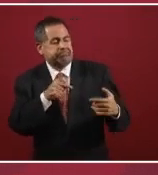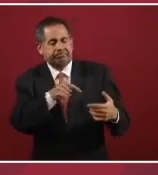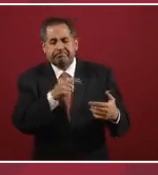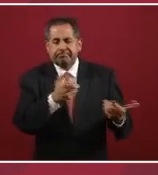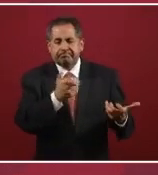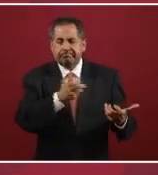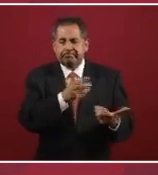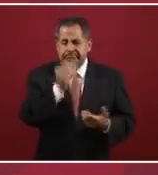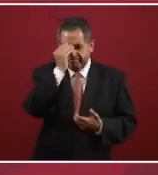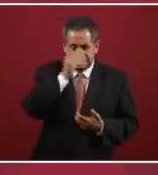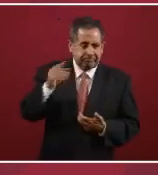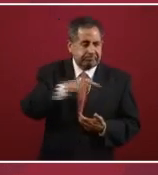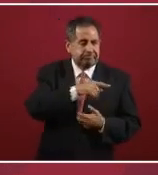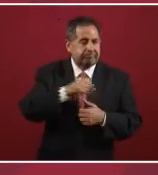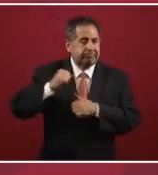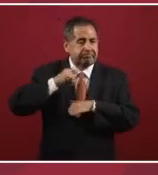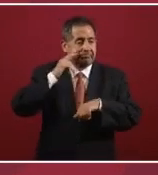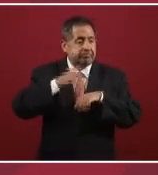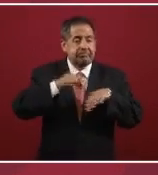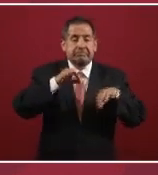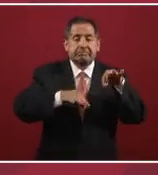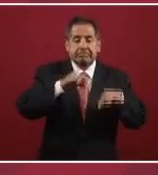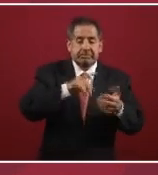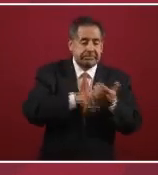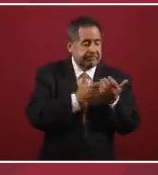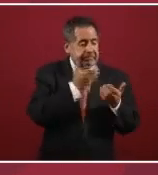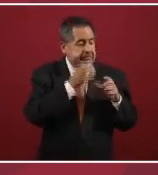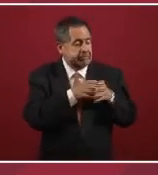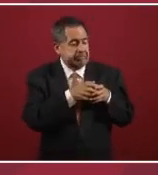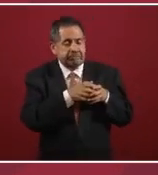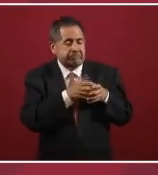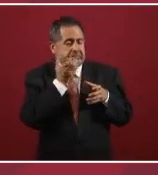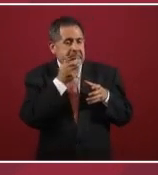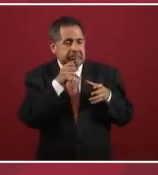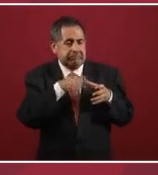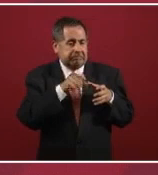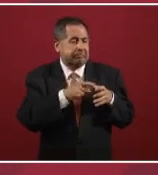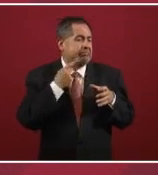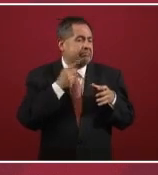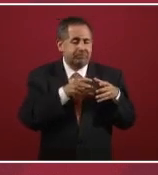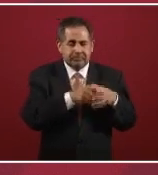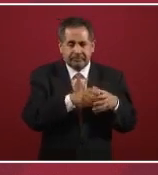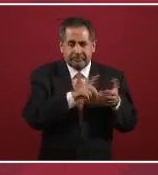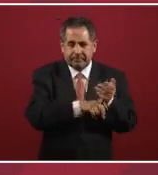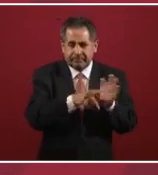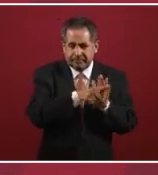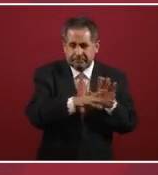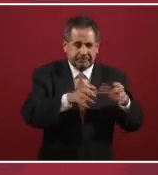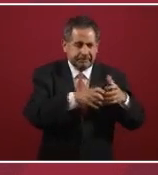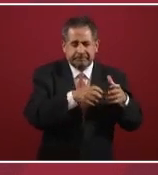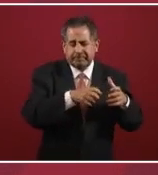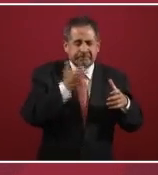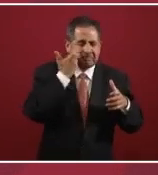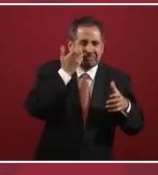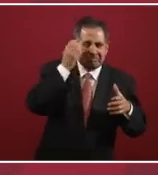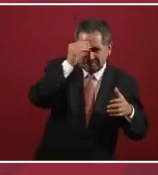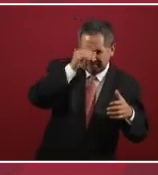de sus voceros del conservadurismo en la política y en el periodismo